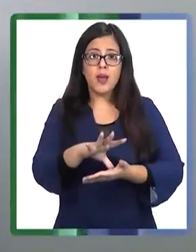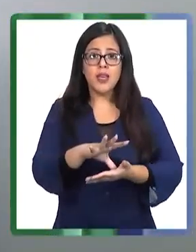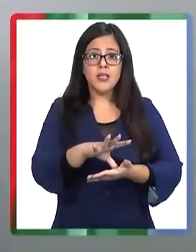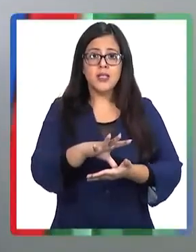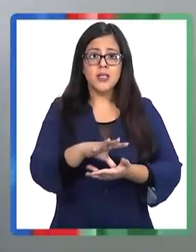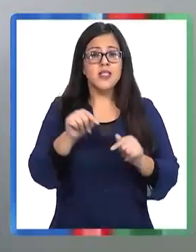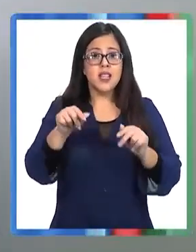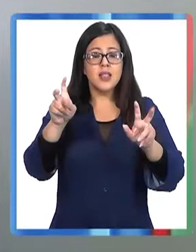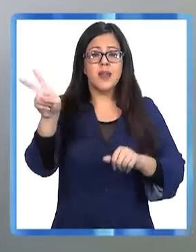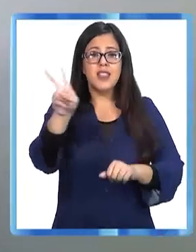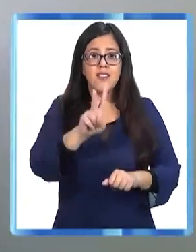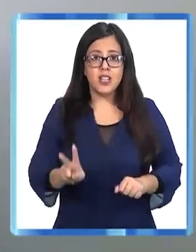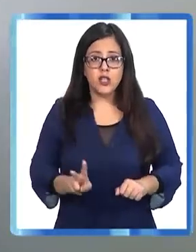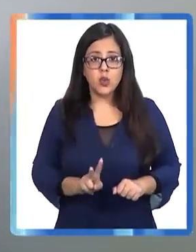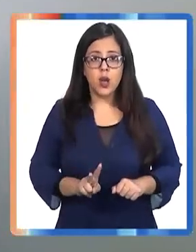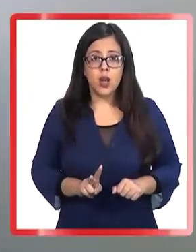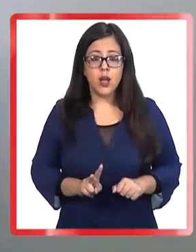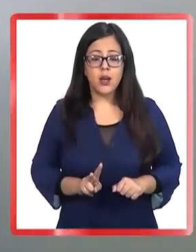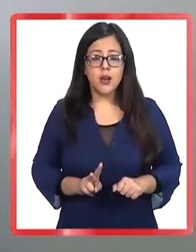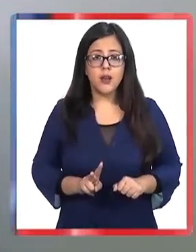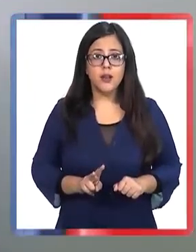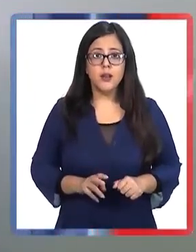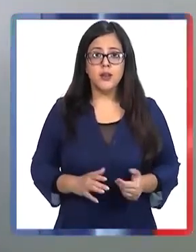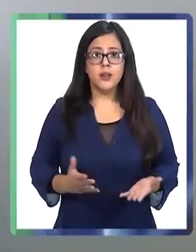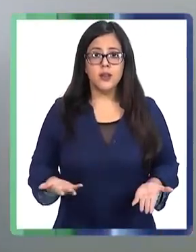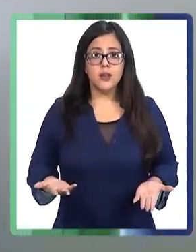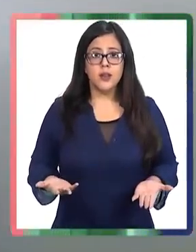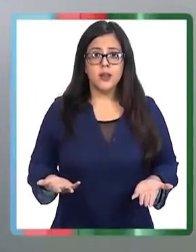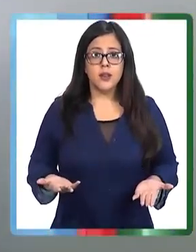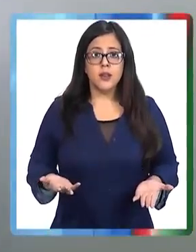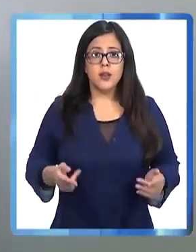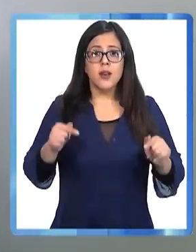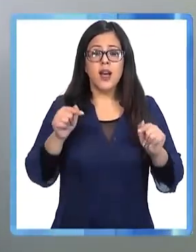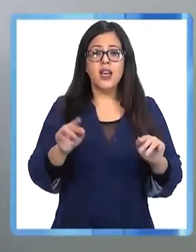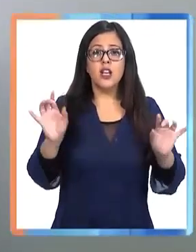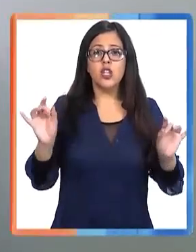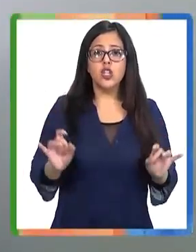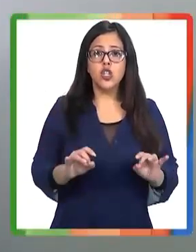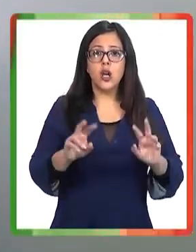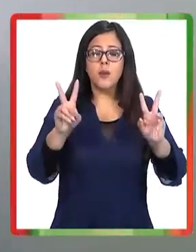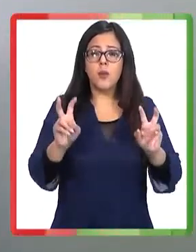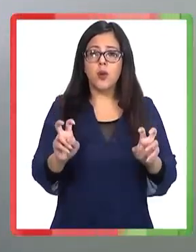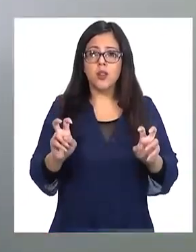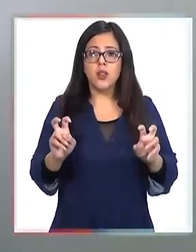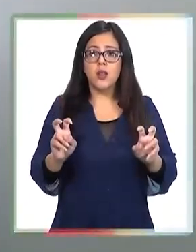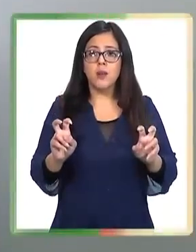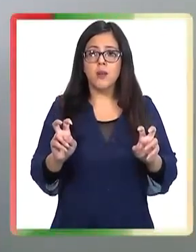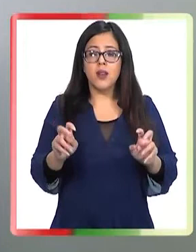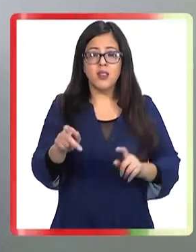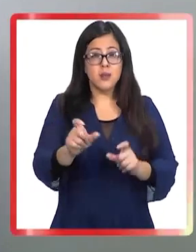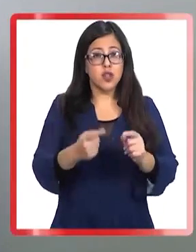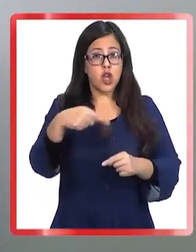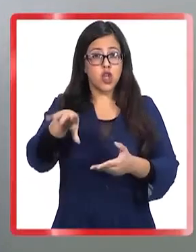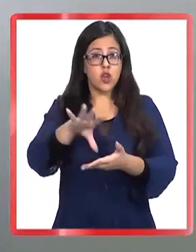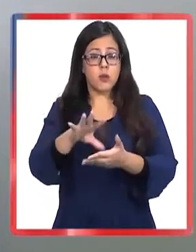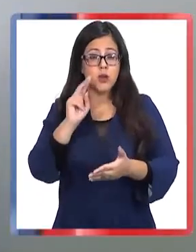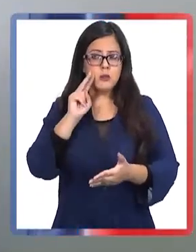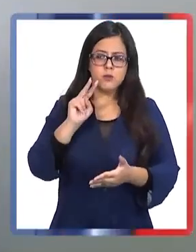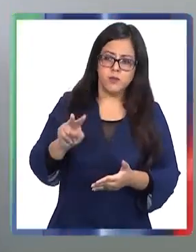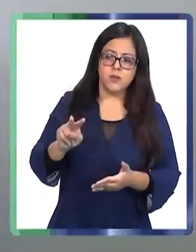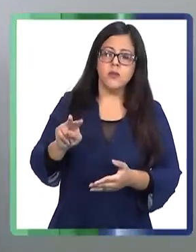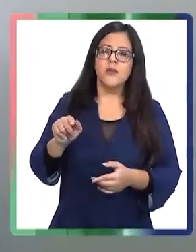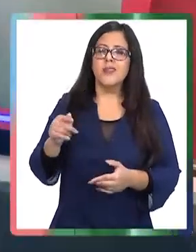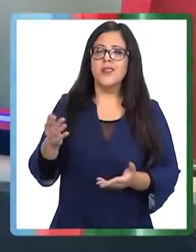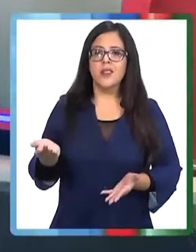es la situación venezolana principalmente, y mirarla solamente desde el punto de vista del migrante, creo que